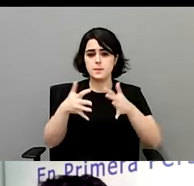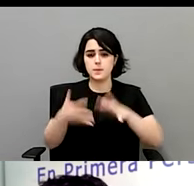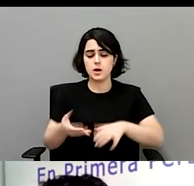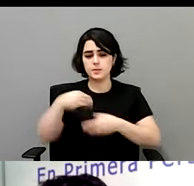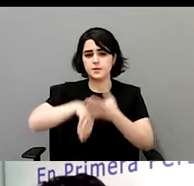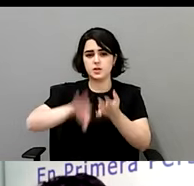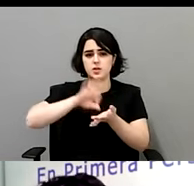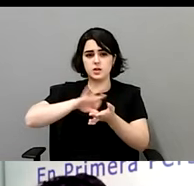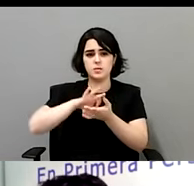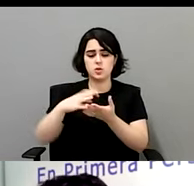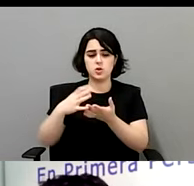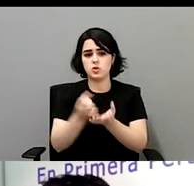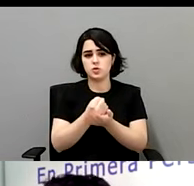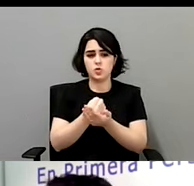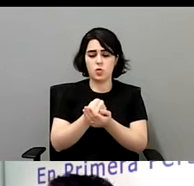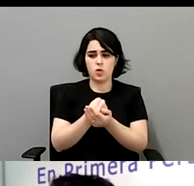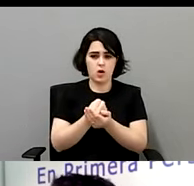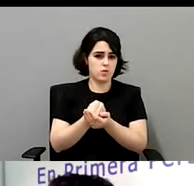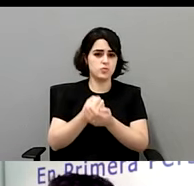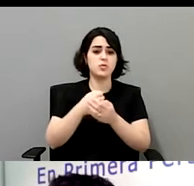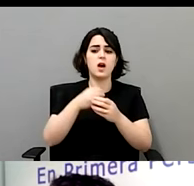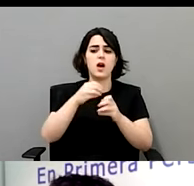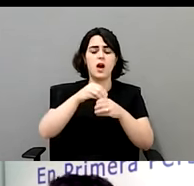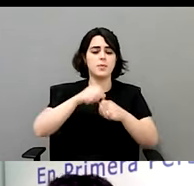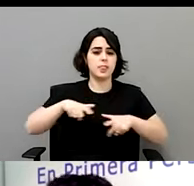servicios habitacionales donde